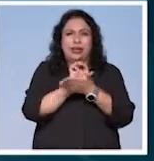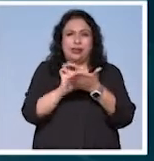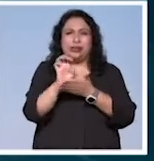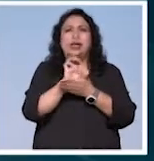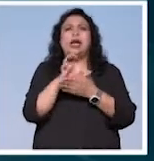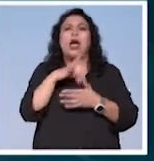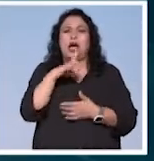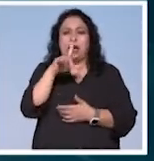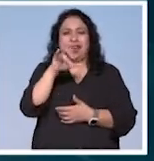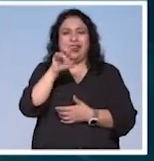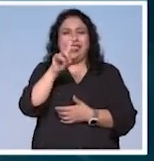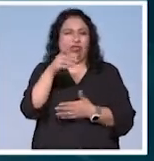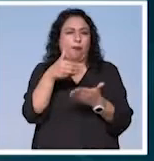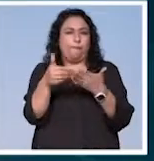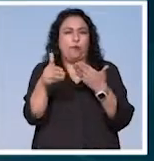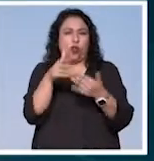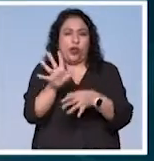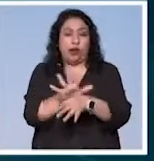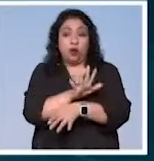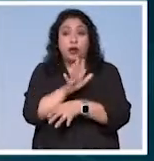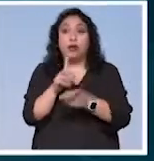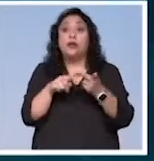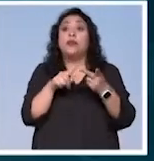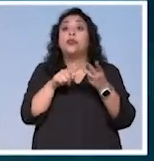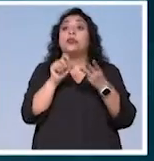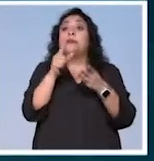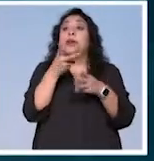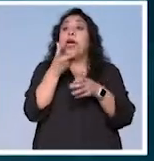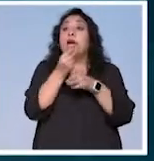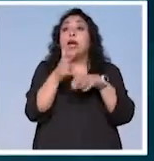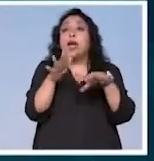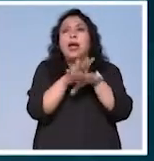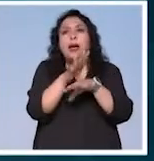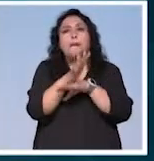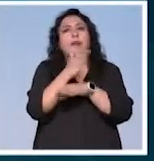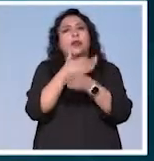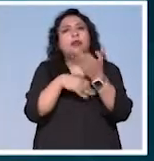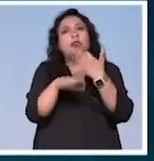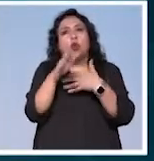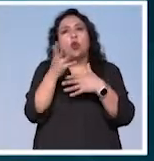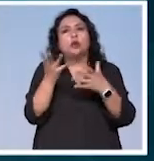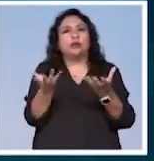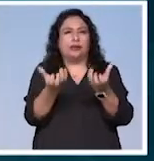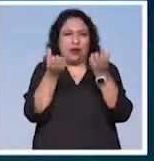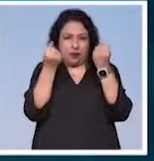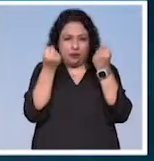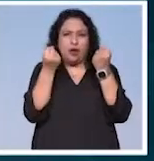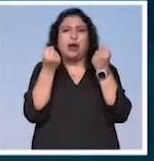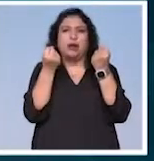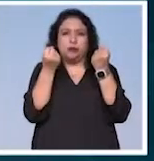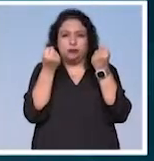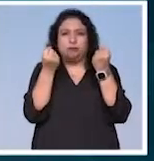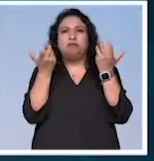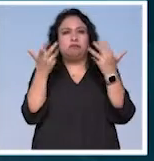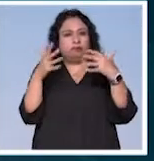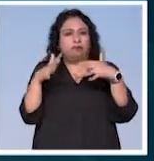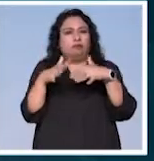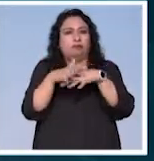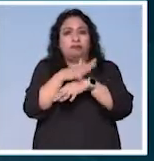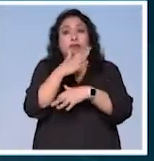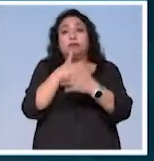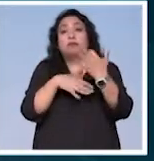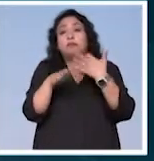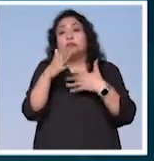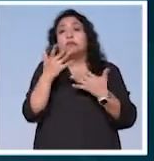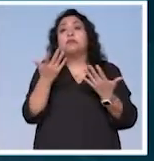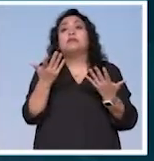LED. También se remodelaron todas, restauraron y recuperaron y cambiaron todas